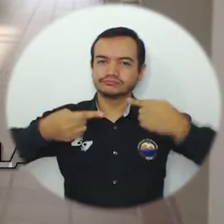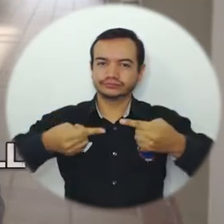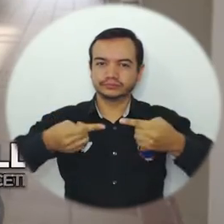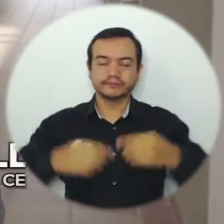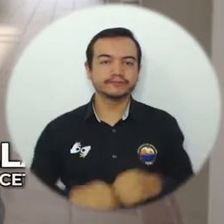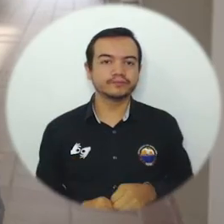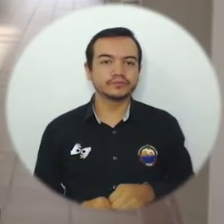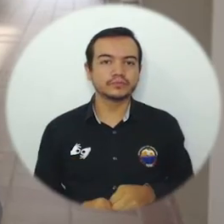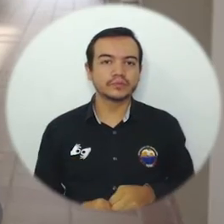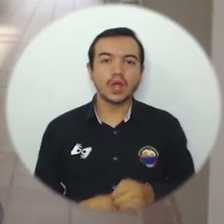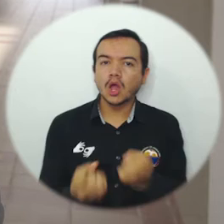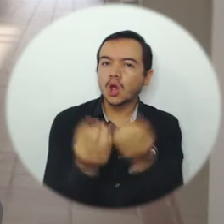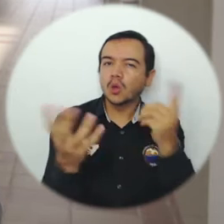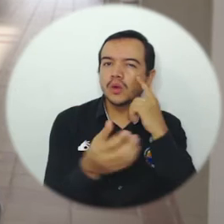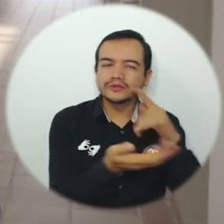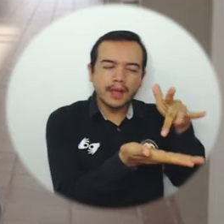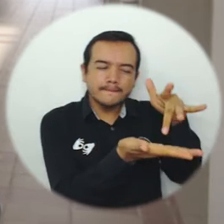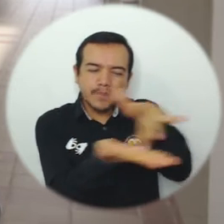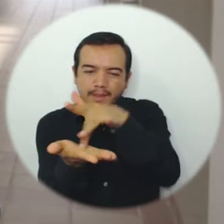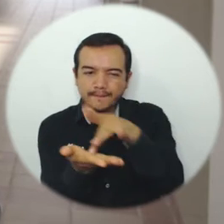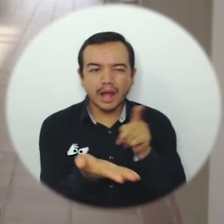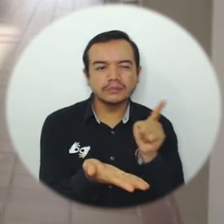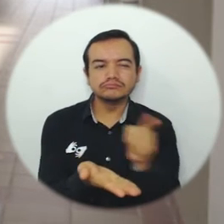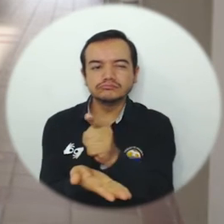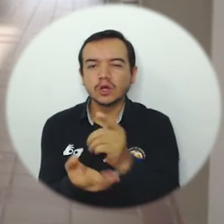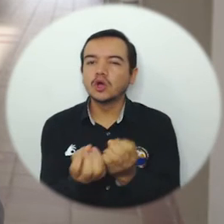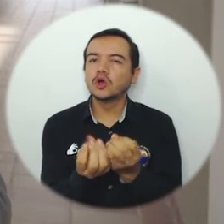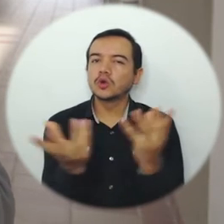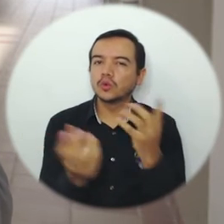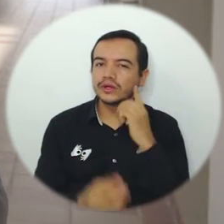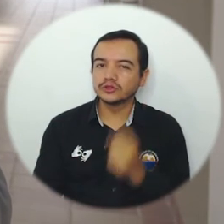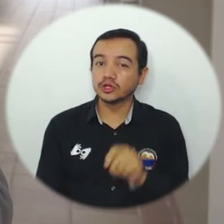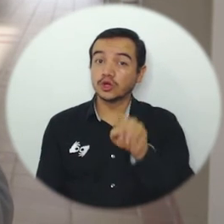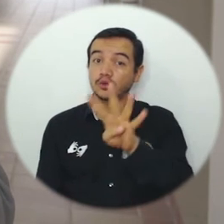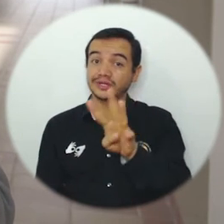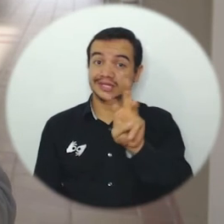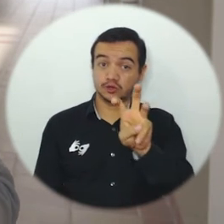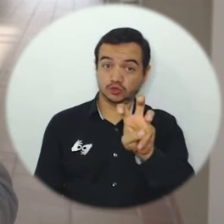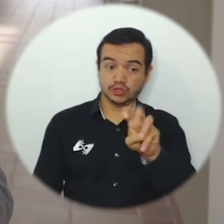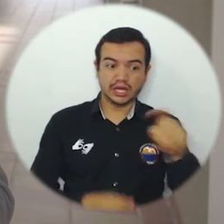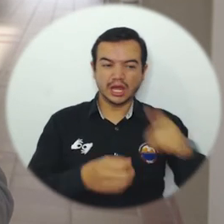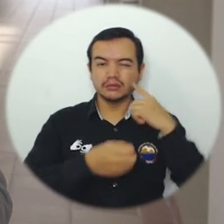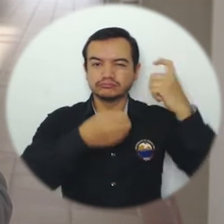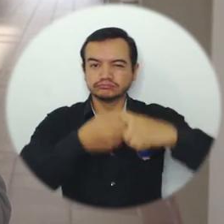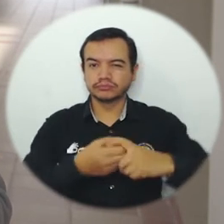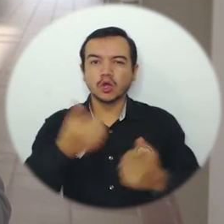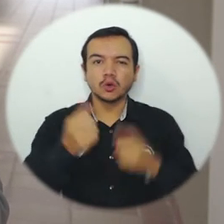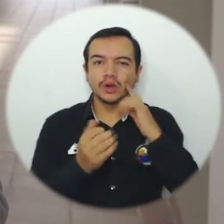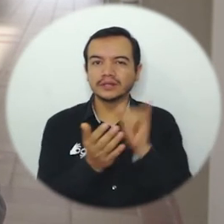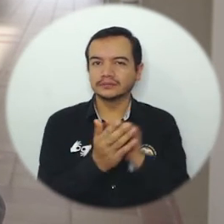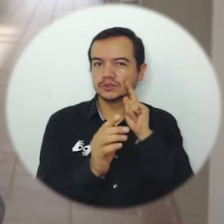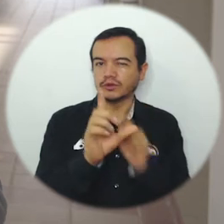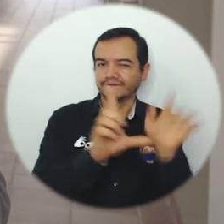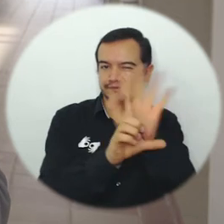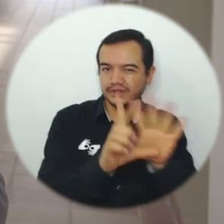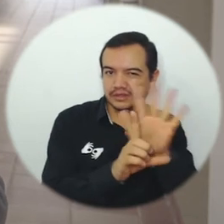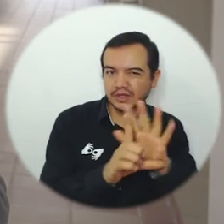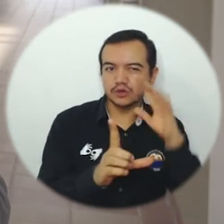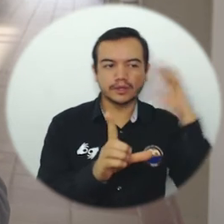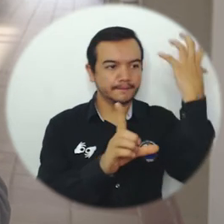los 48 participantes que tuvo el festival en las diferentes categorías, hubo categorías de canal de videos, canal de